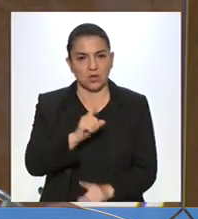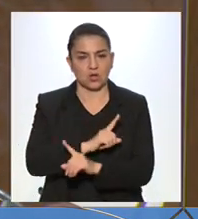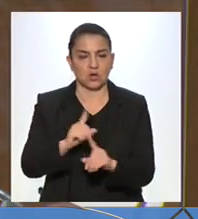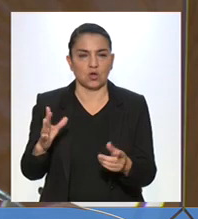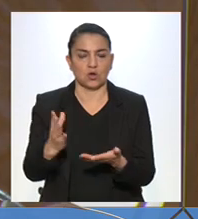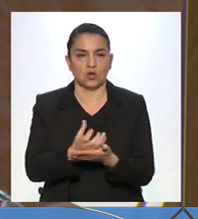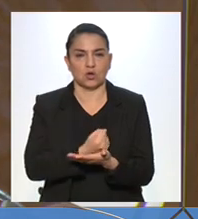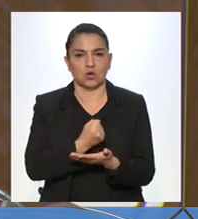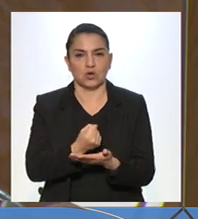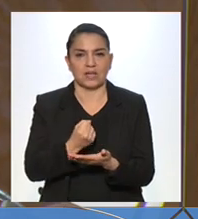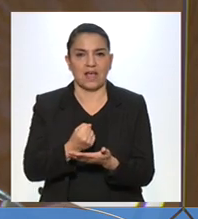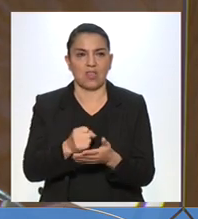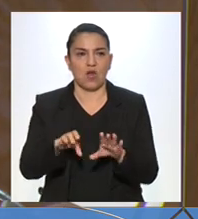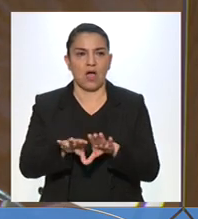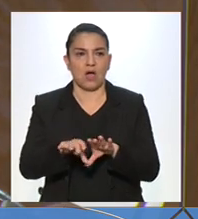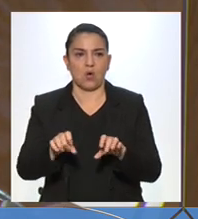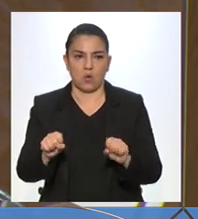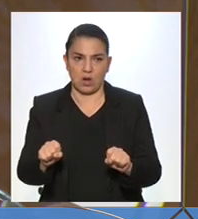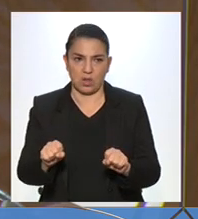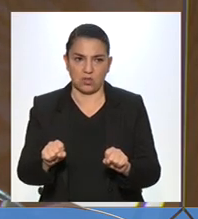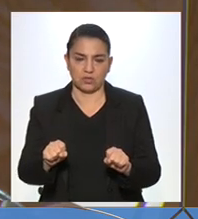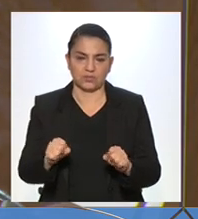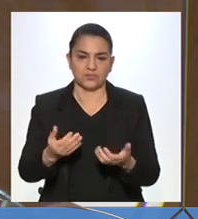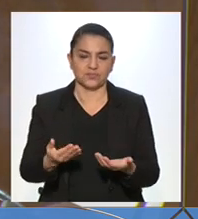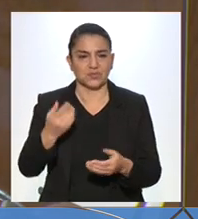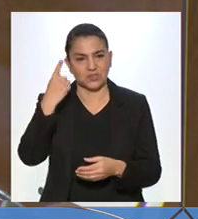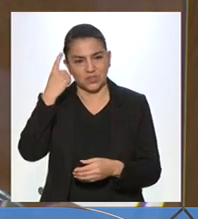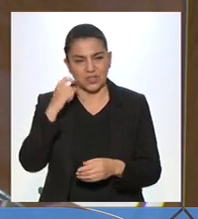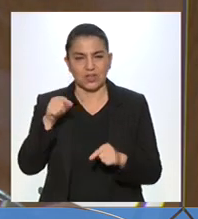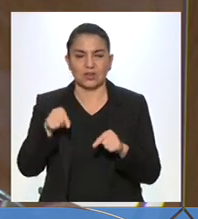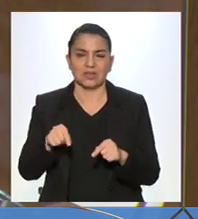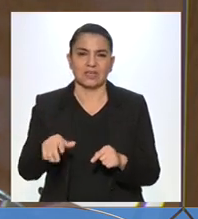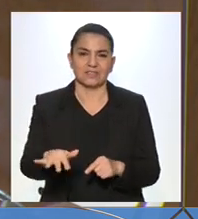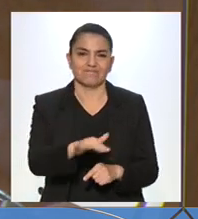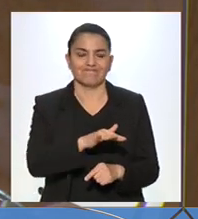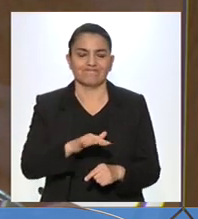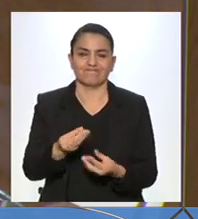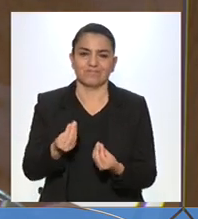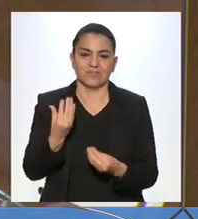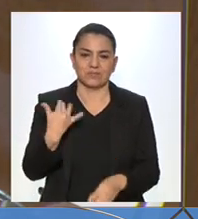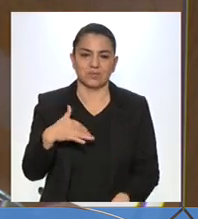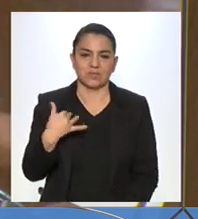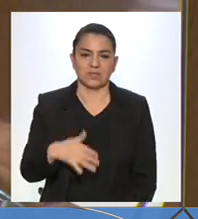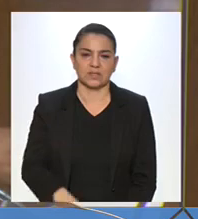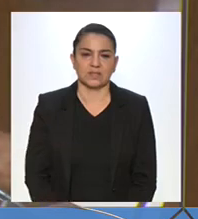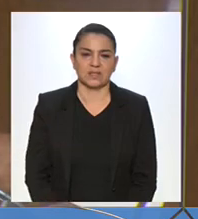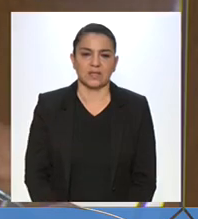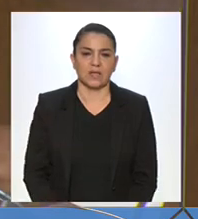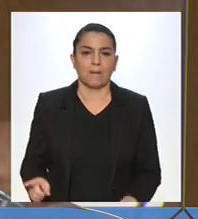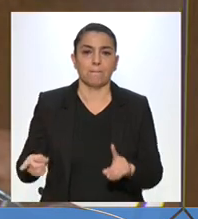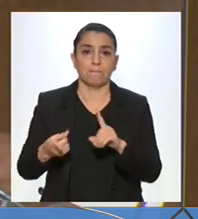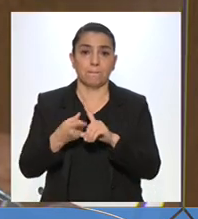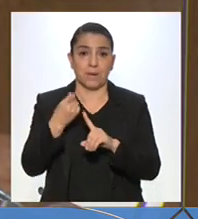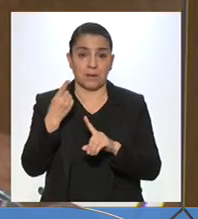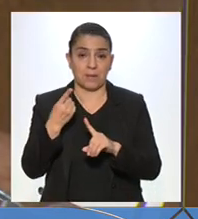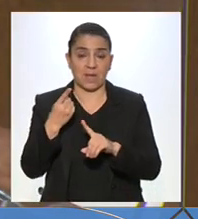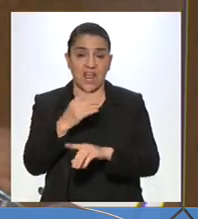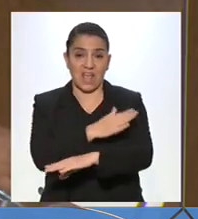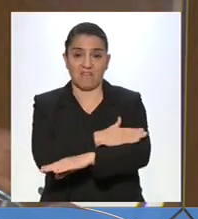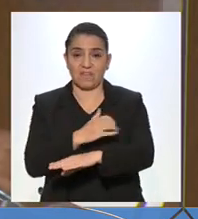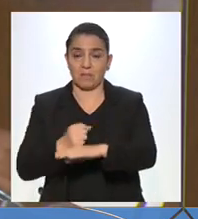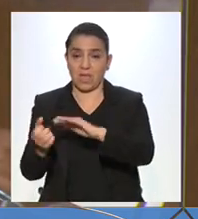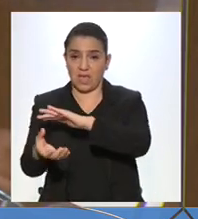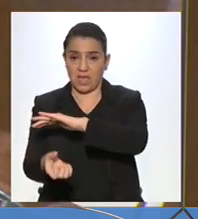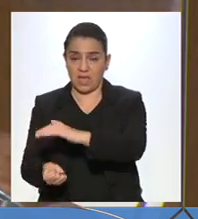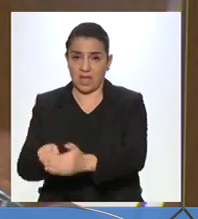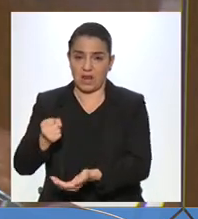llegar a puntos de entendimiento y de acuerdo. Yo creo que es una instancia absolutamente fundamental. El primer retiro, fueron